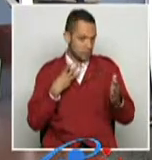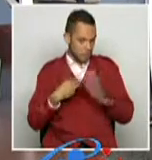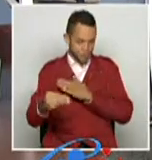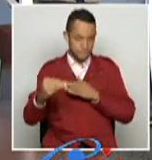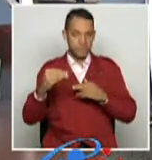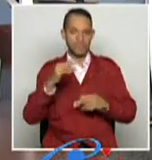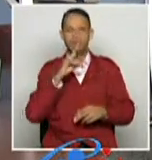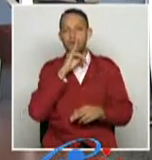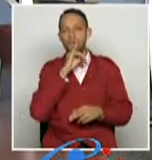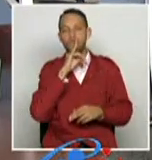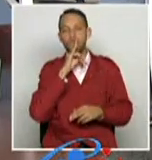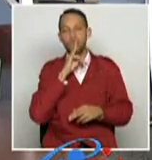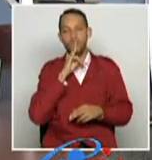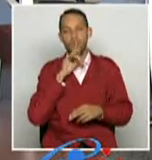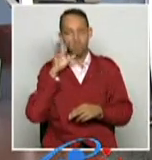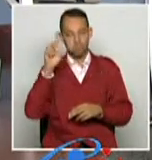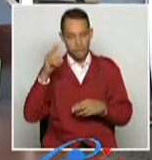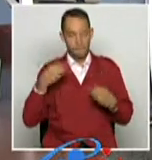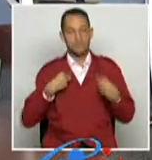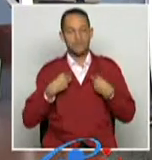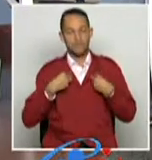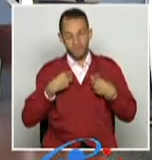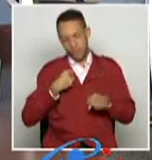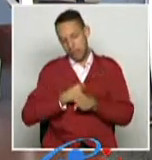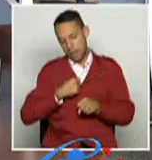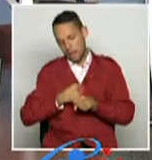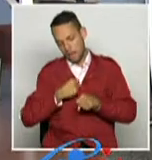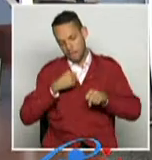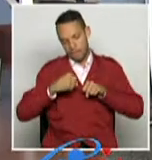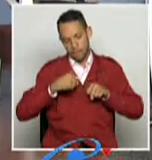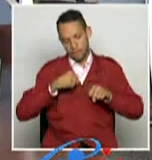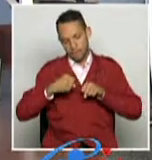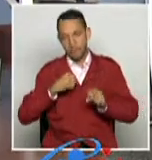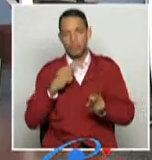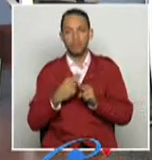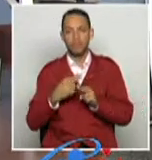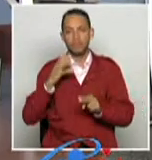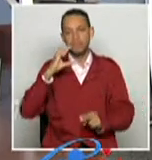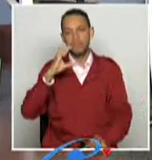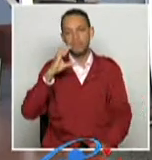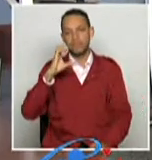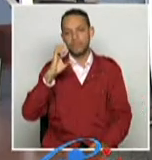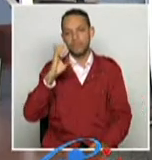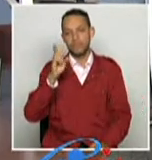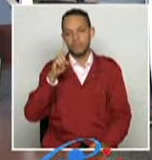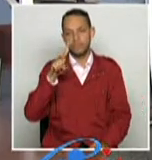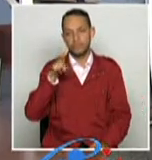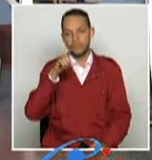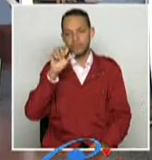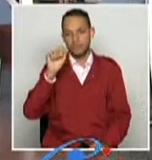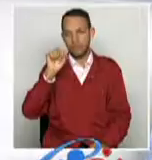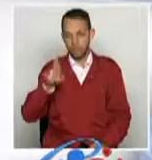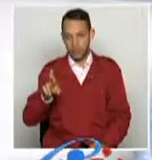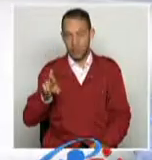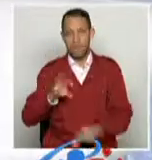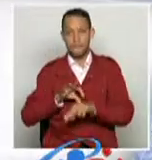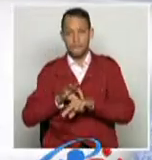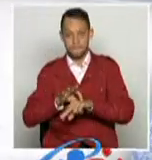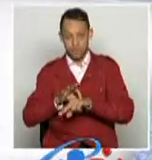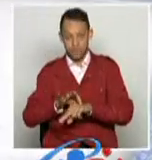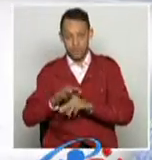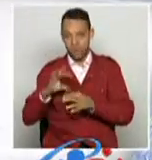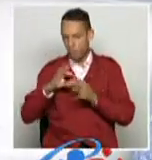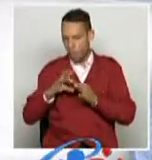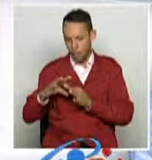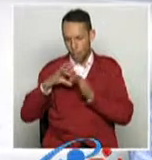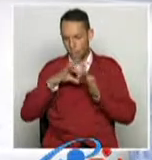en diferentes áreas y desde diferentes aspectos que tocan la medicina. Aunque no siendo médico, es terapeuta